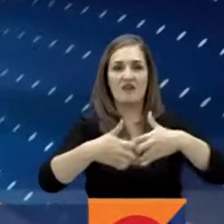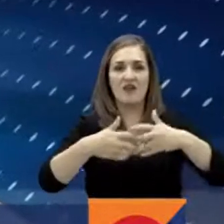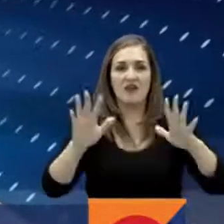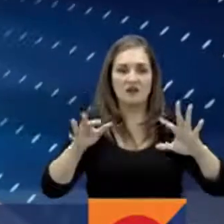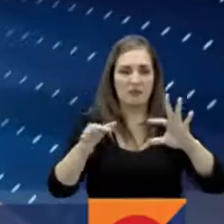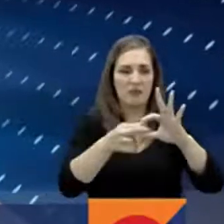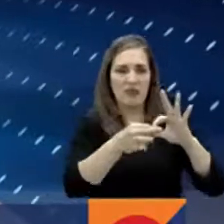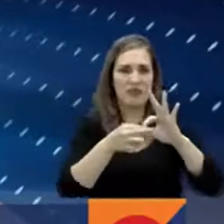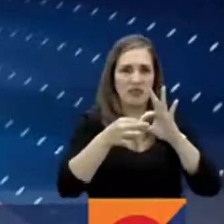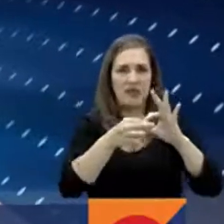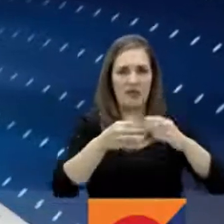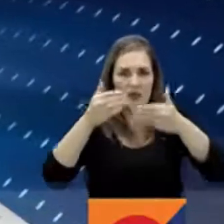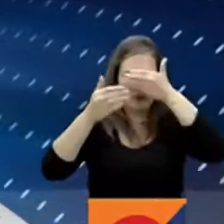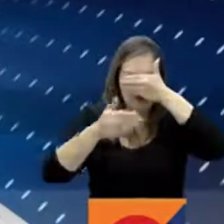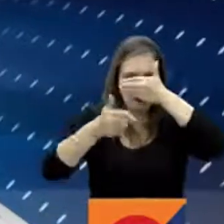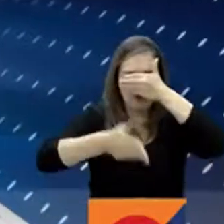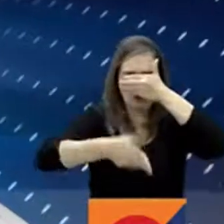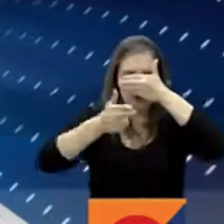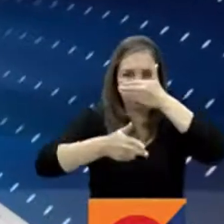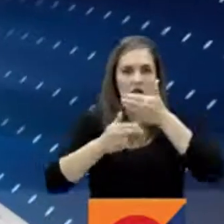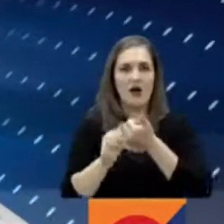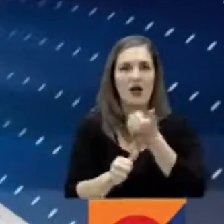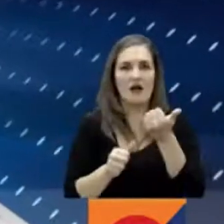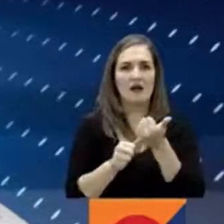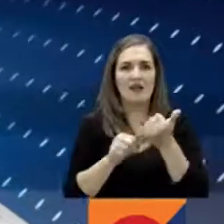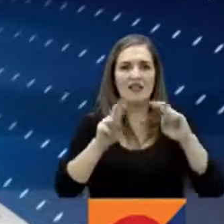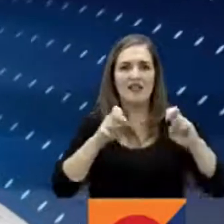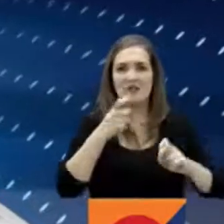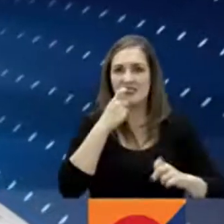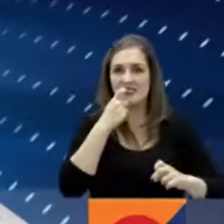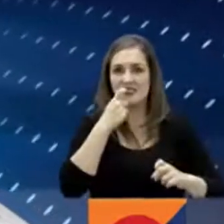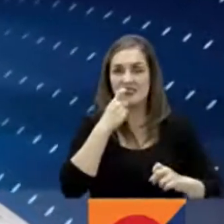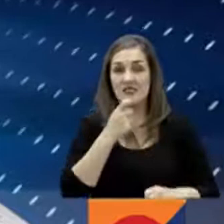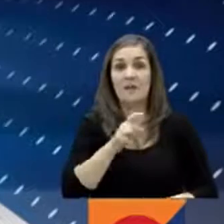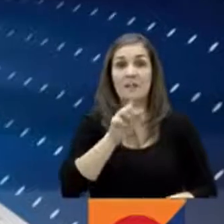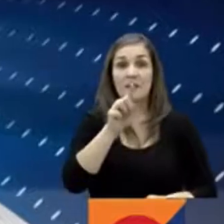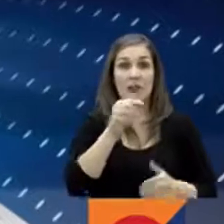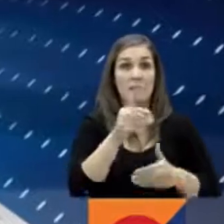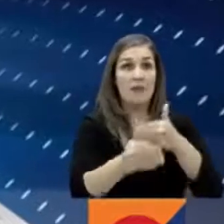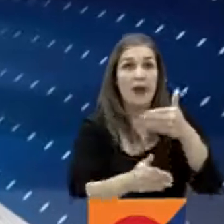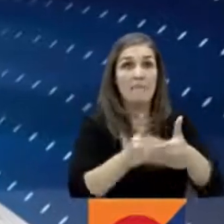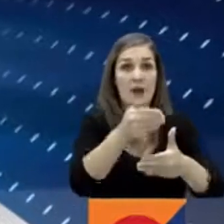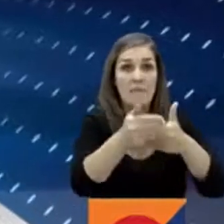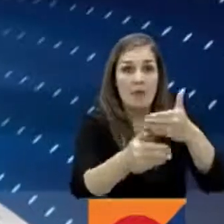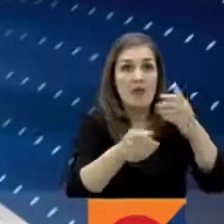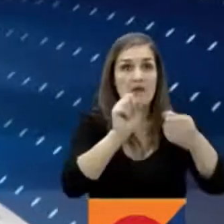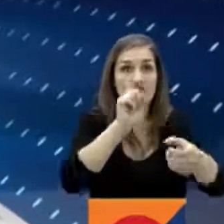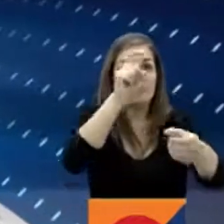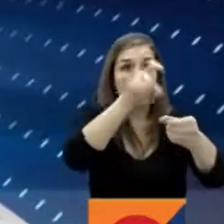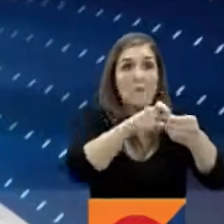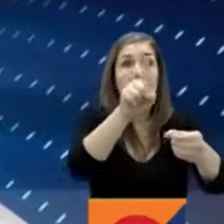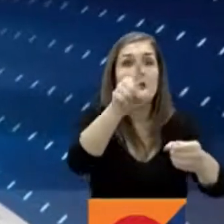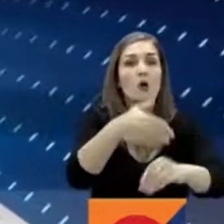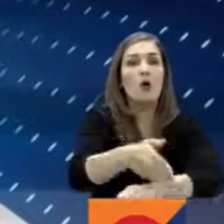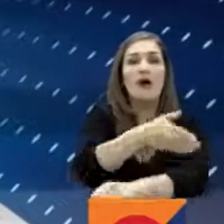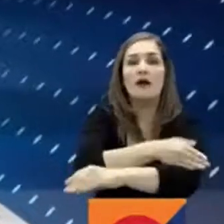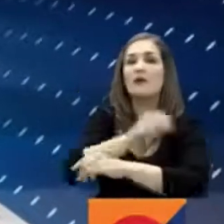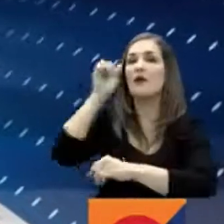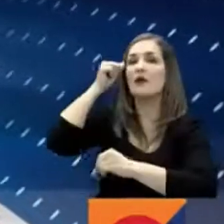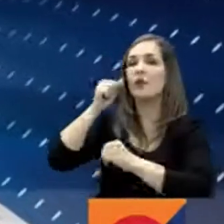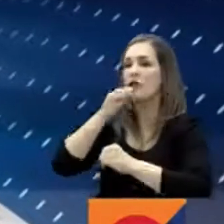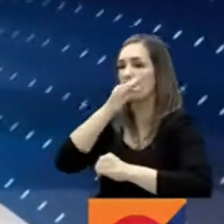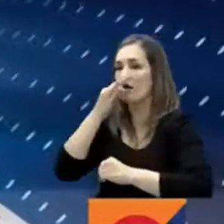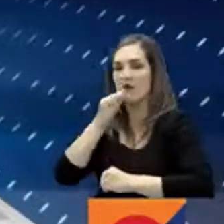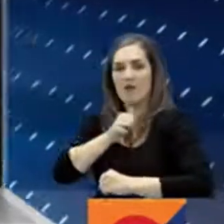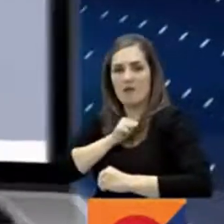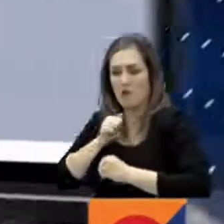escoge la convocatoria ayudantes en la fabricación metálica. Ojo, porque antes de empezar cualquier proceso, debe crear un usuario y contraseña para registrar